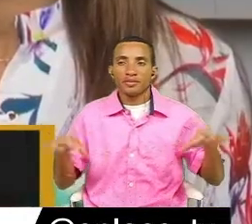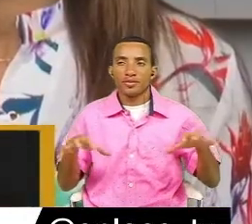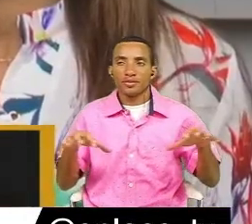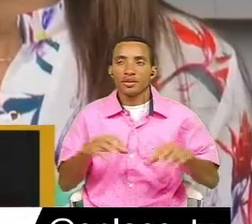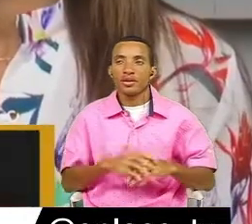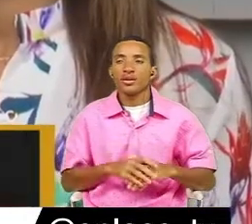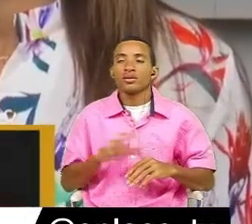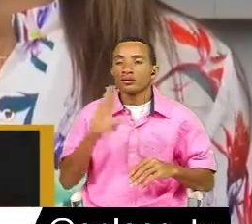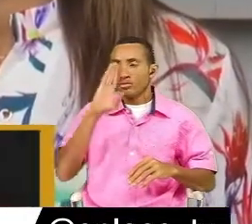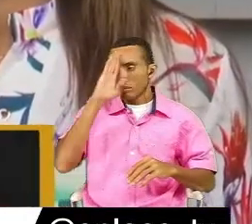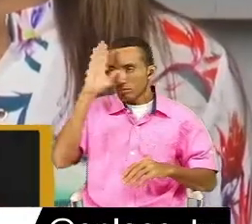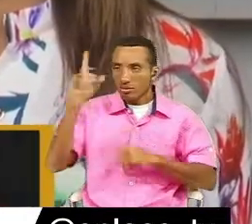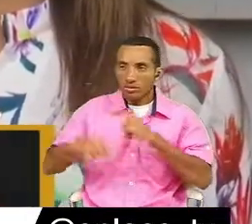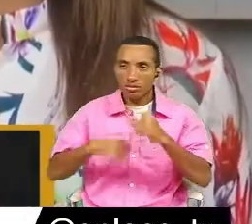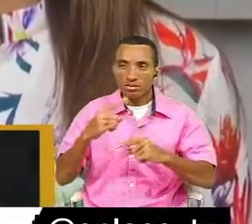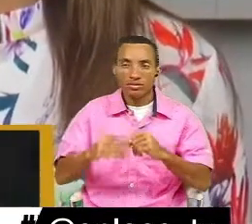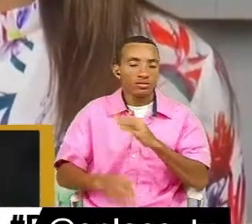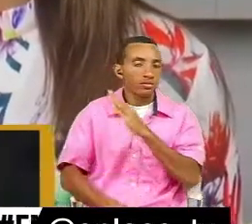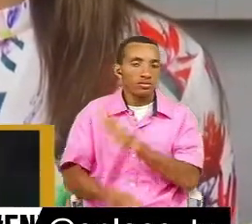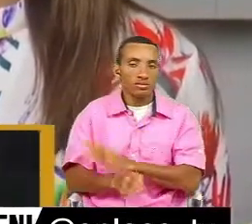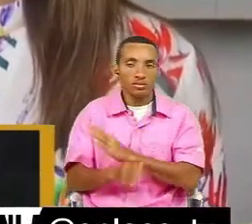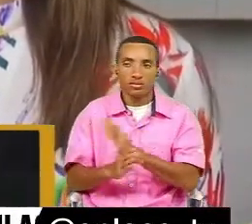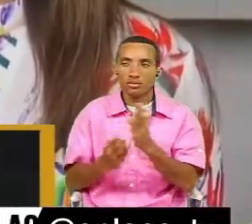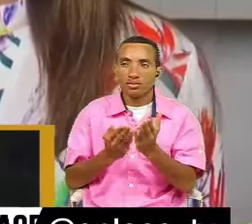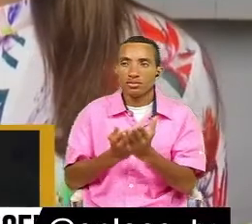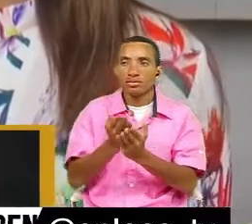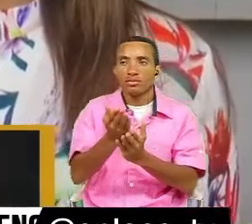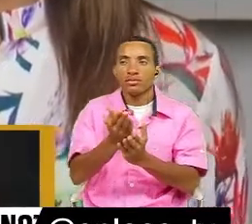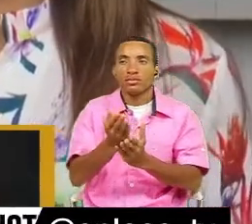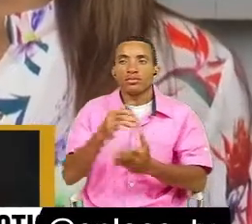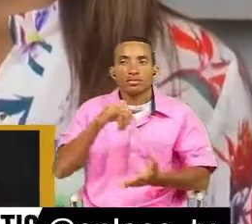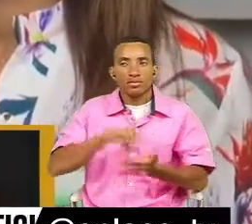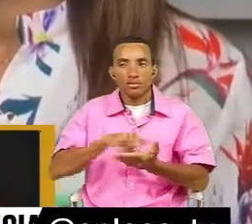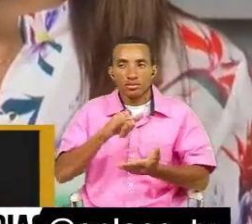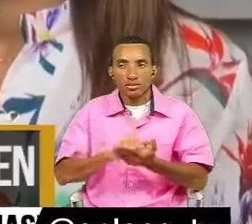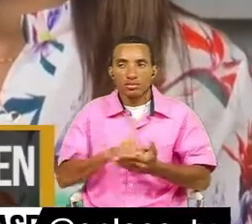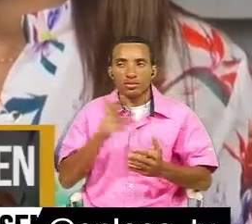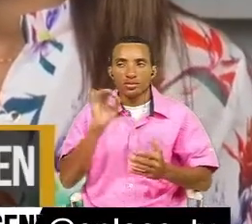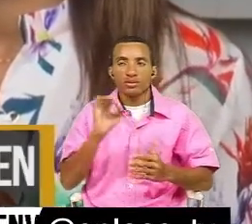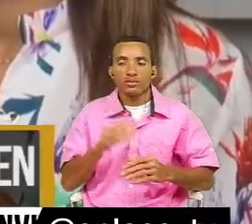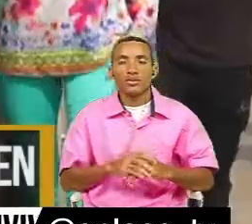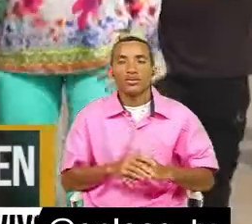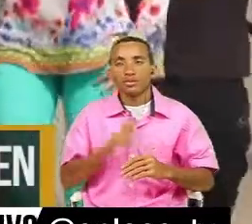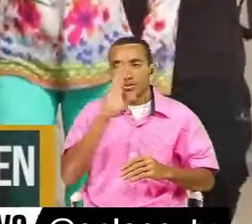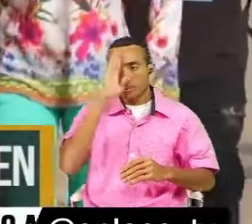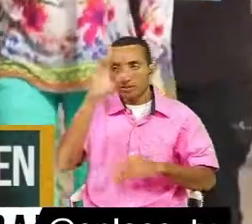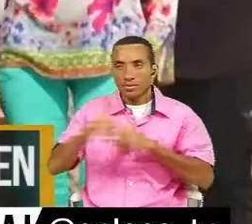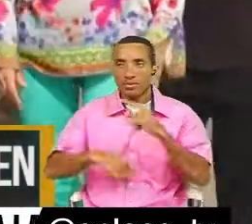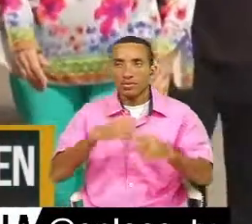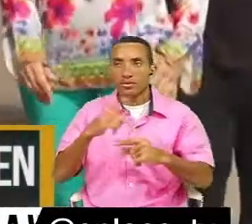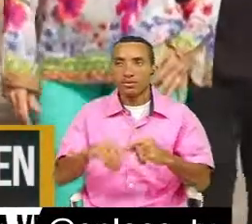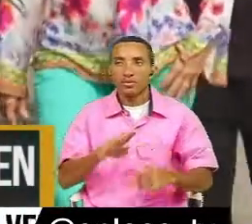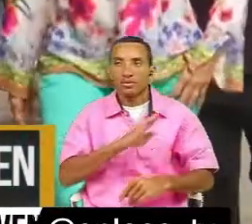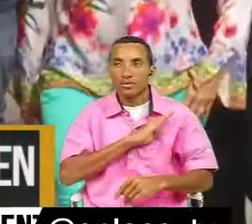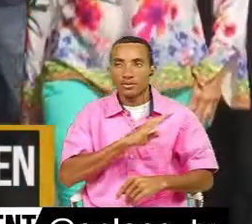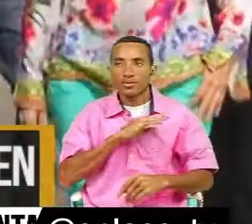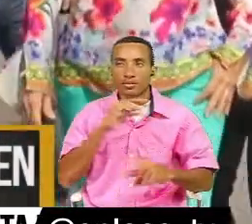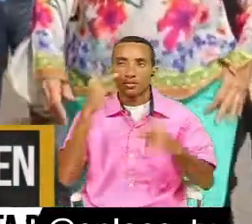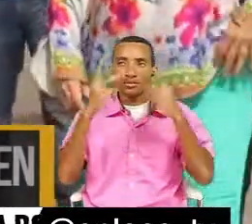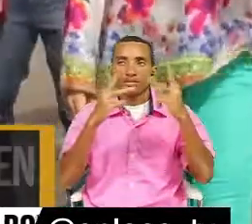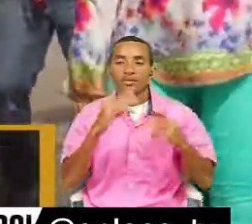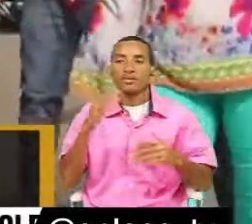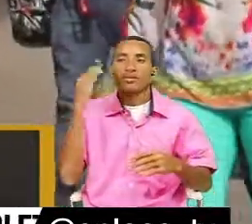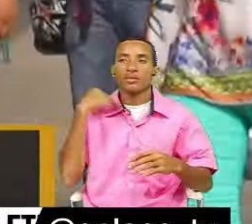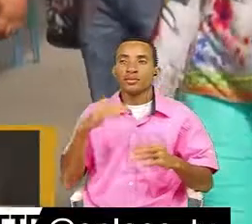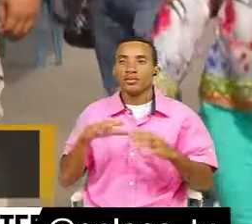son tradicionales se sigan manteniendo y se sigan manteniendo en el sitio en donde se han hecho tradicionalmente. El alcalde aprovechó para visitar el antiguo Caño